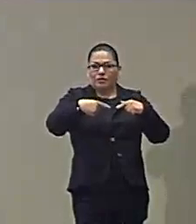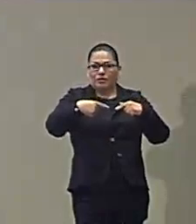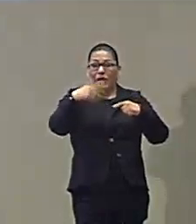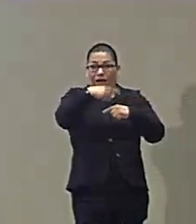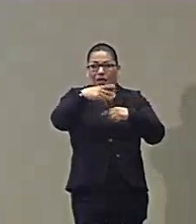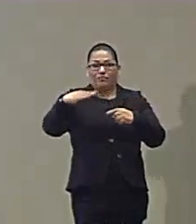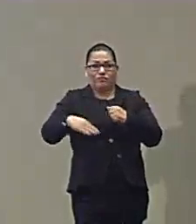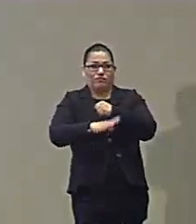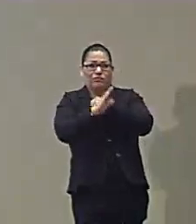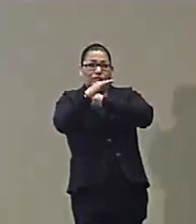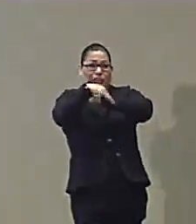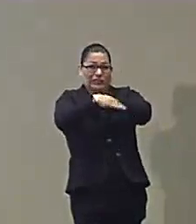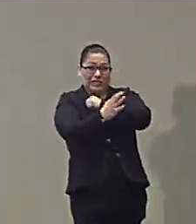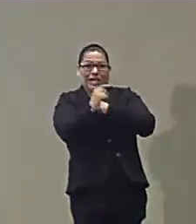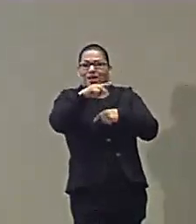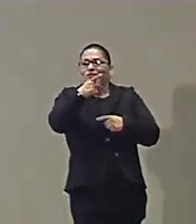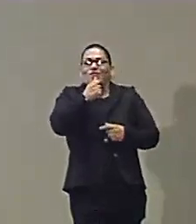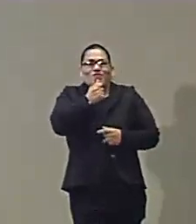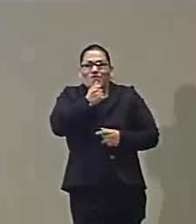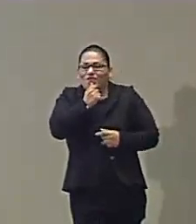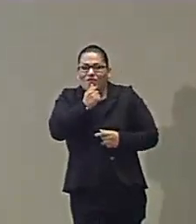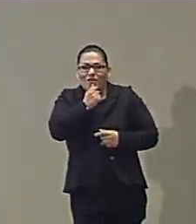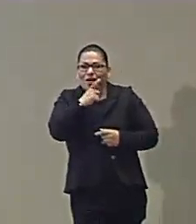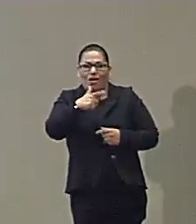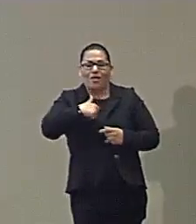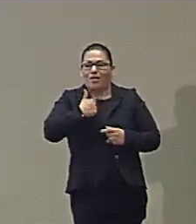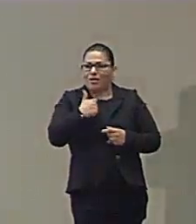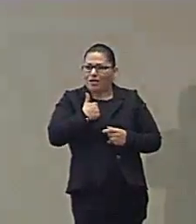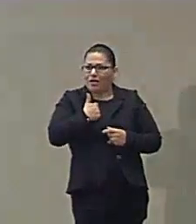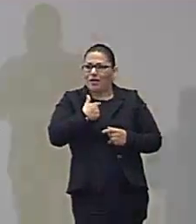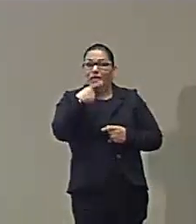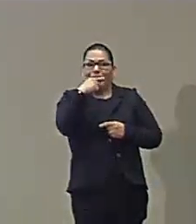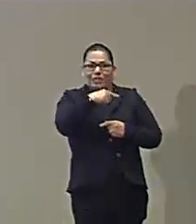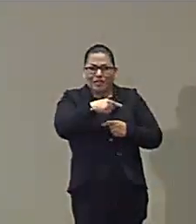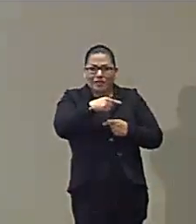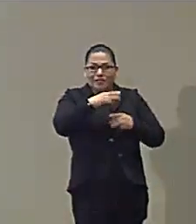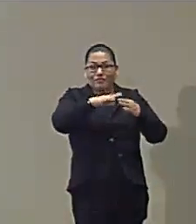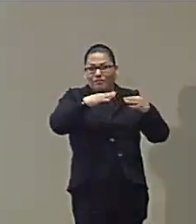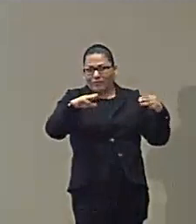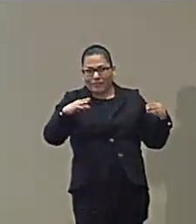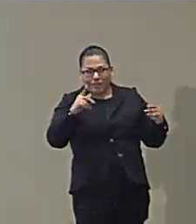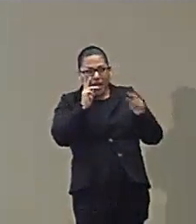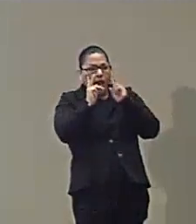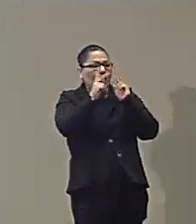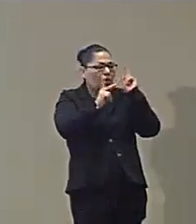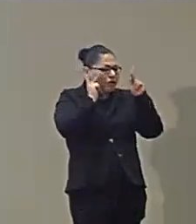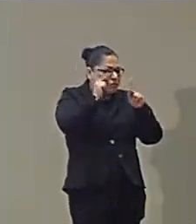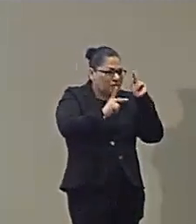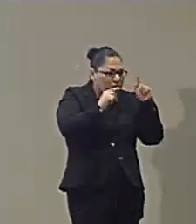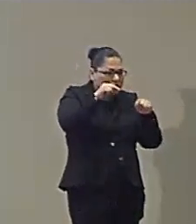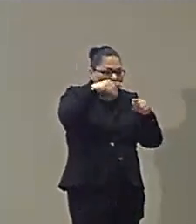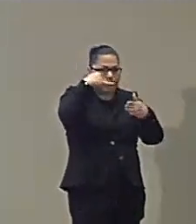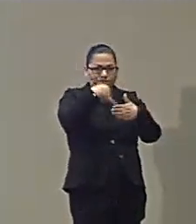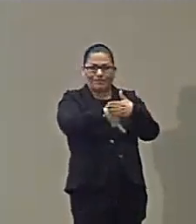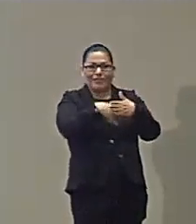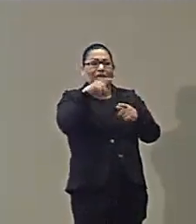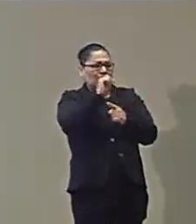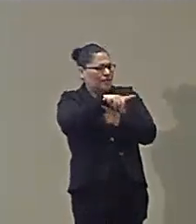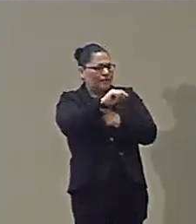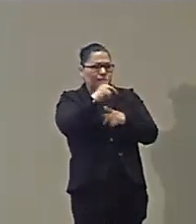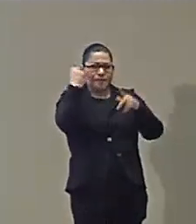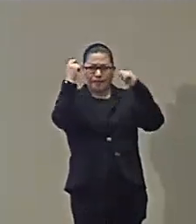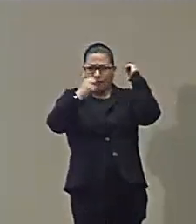yo creo que todavía no lo estamos aprovechando en la medida en que se tiene que aprovechar hacer este mismo turismo en